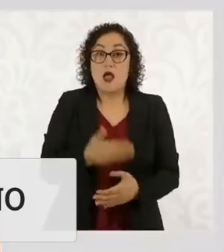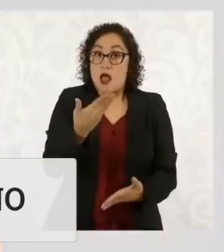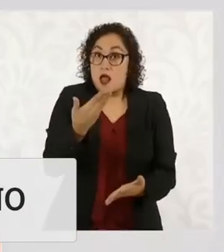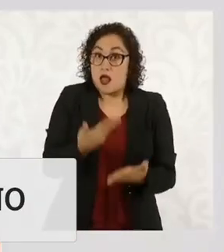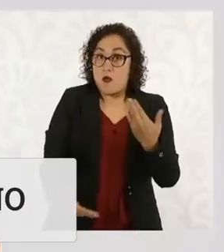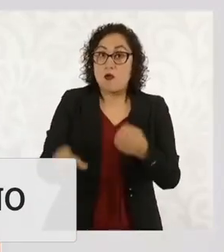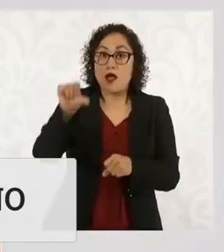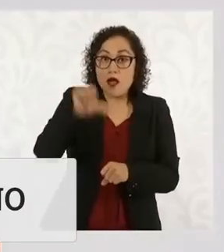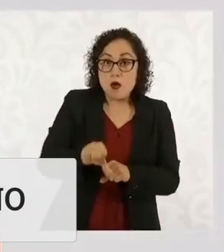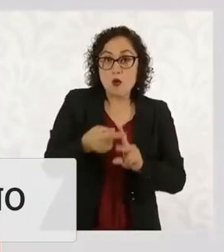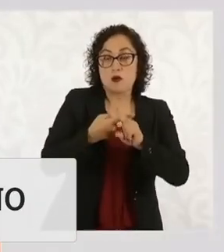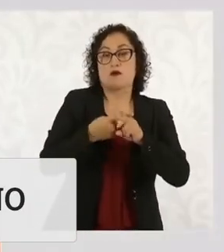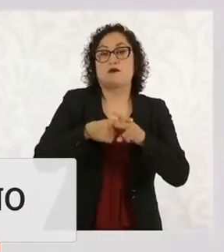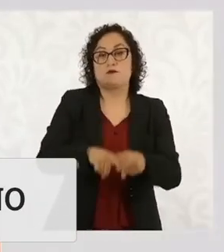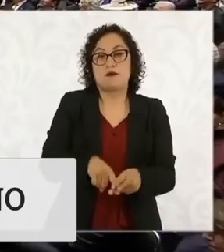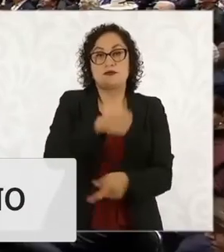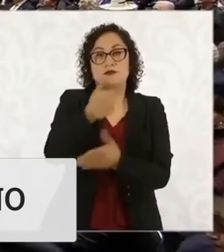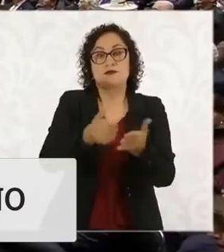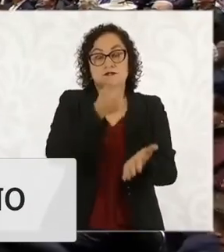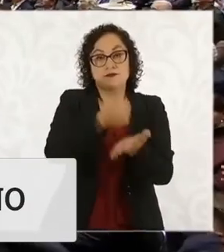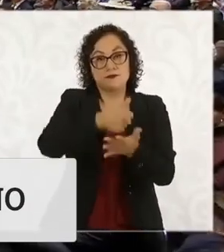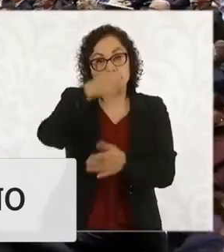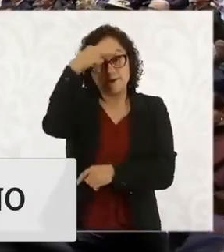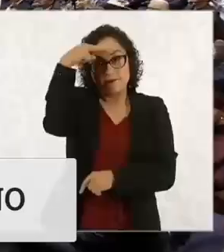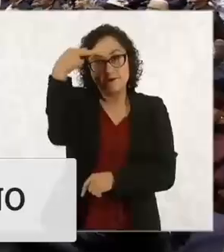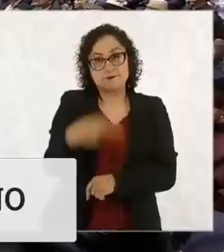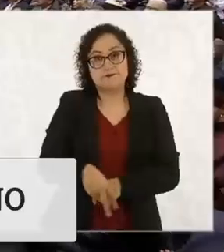hoy inicia en Ciudad de México.